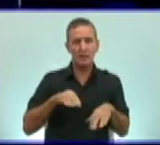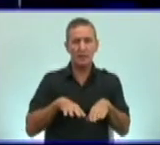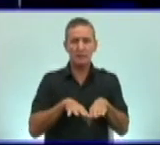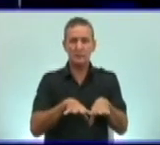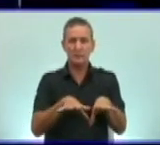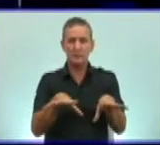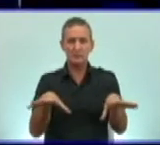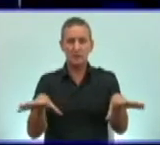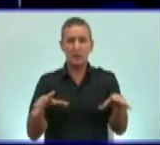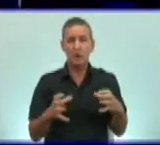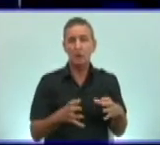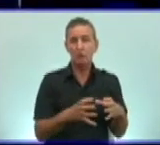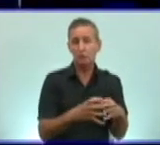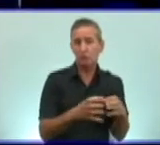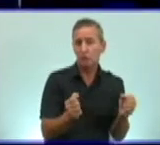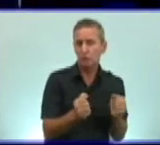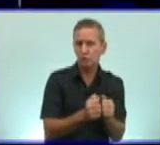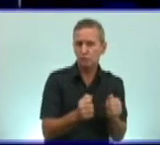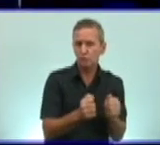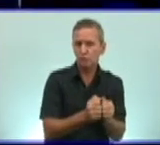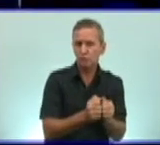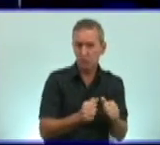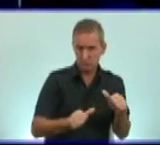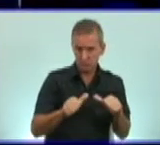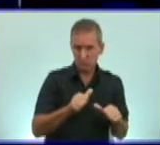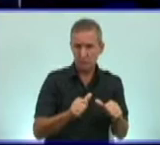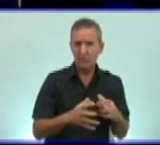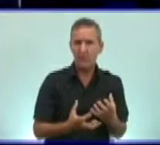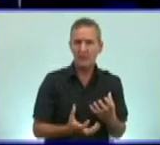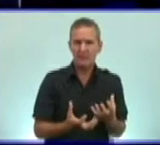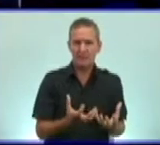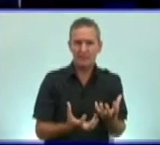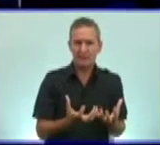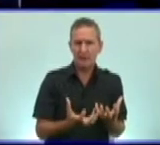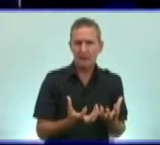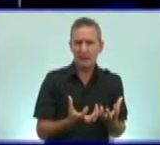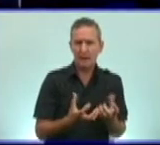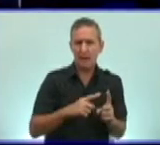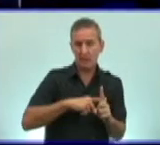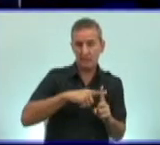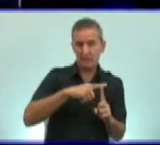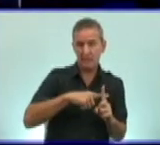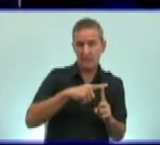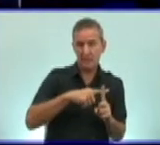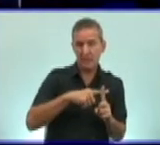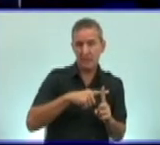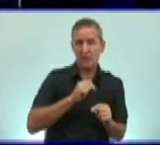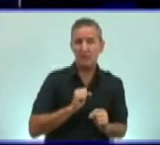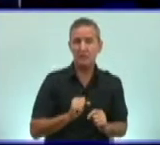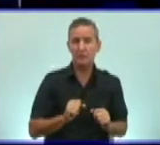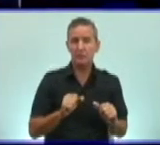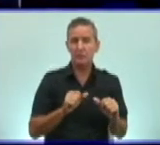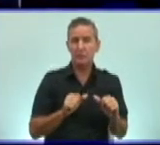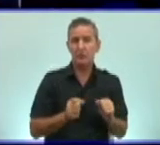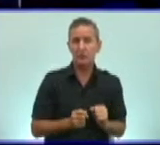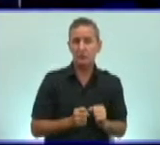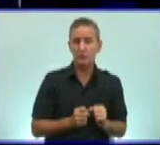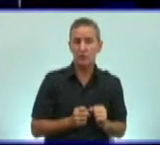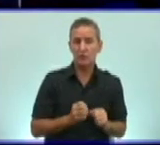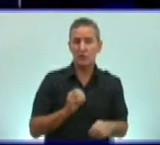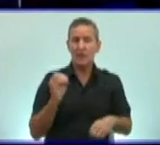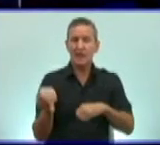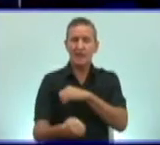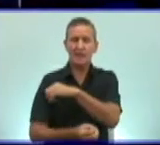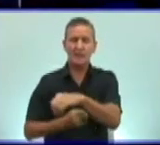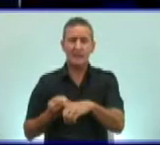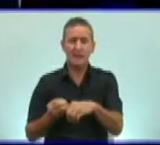cuando estas sustancias se calientan a una temperatura determinada, pues pueden pasar de estado sólido